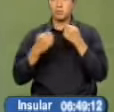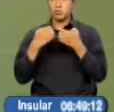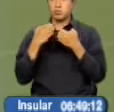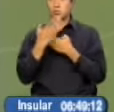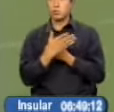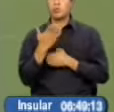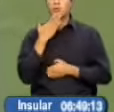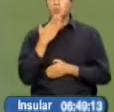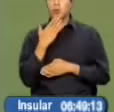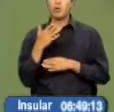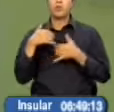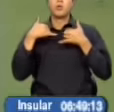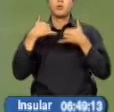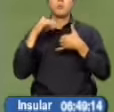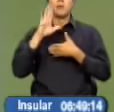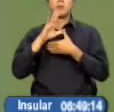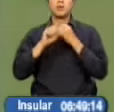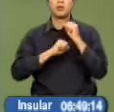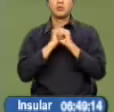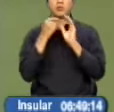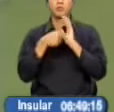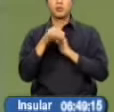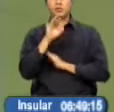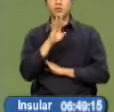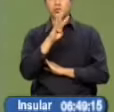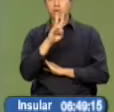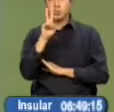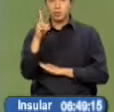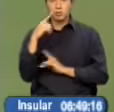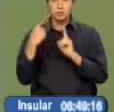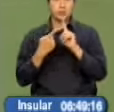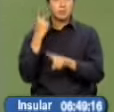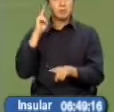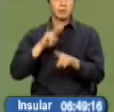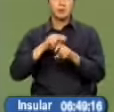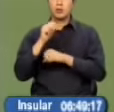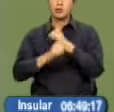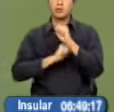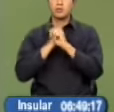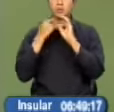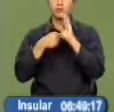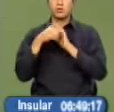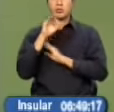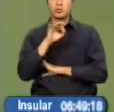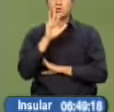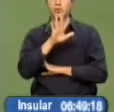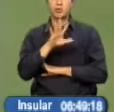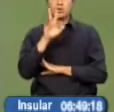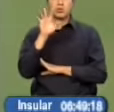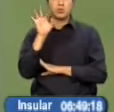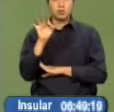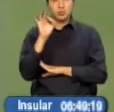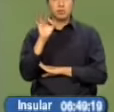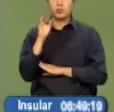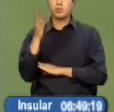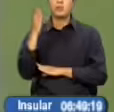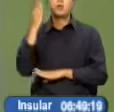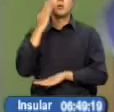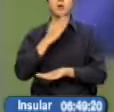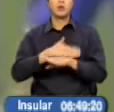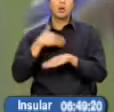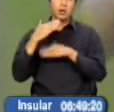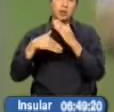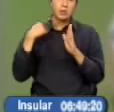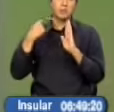data de la copa américa de 1942 el primer amistoso fue en 1959 y por eliminatorias se debió esperar